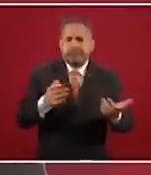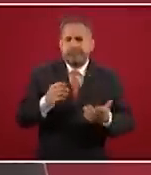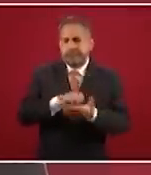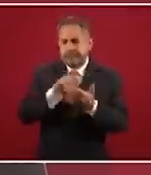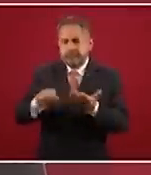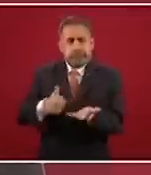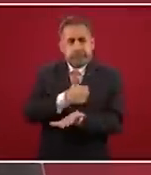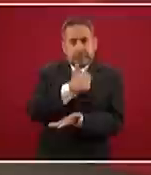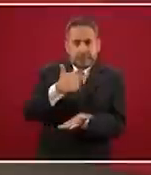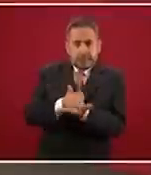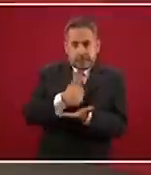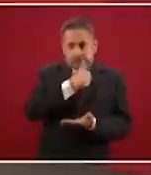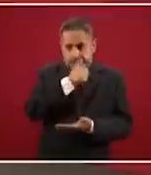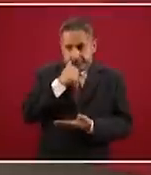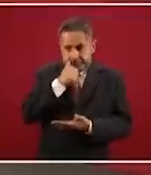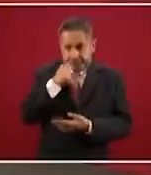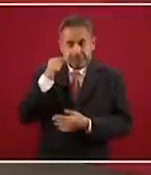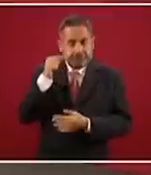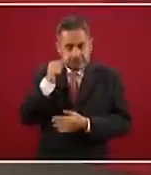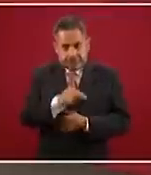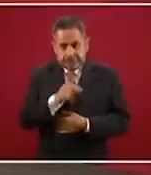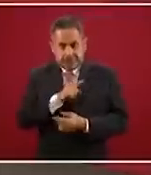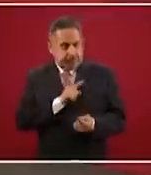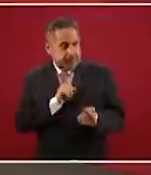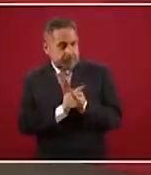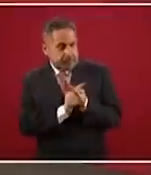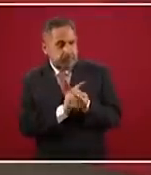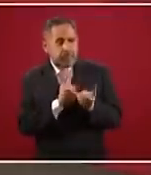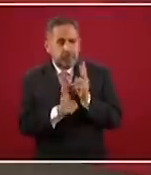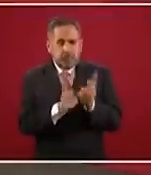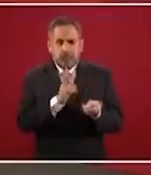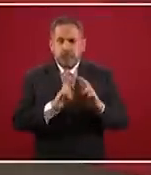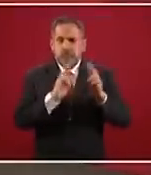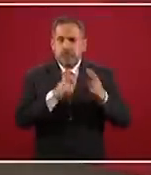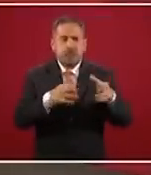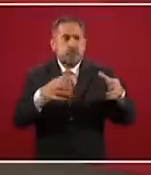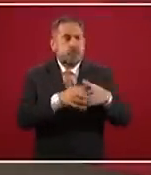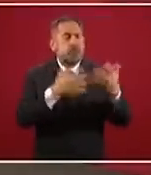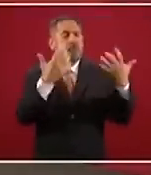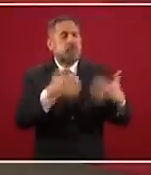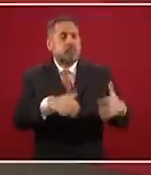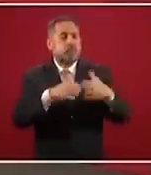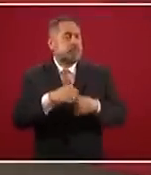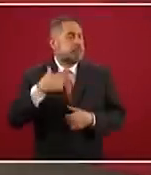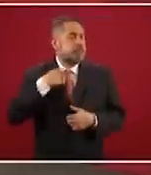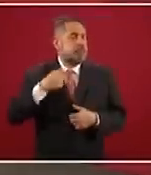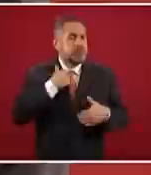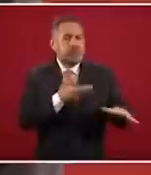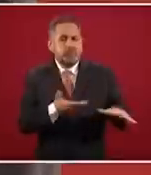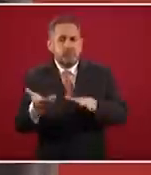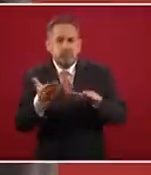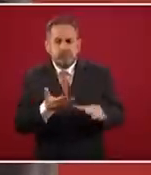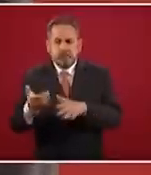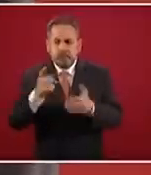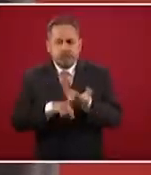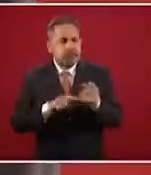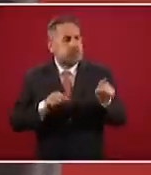Ciudad Juárez, voy a tener una reunión con empresas maquiladoras y con